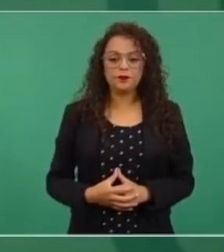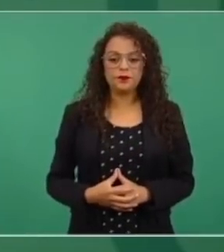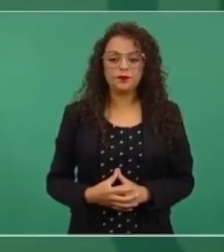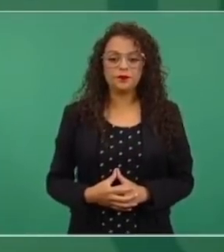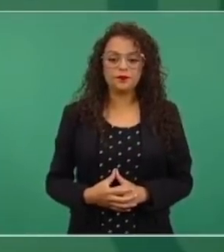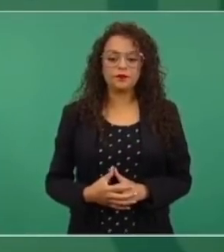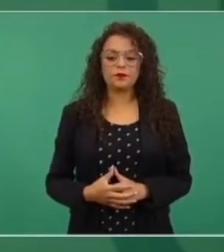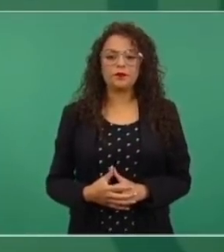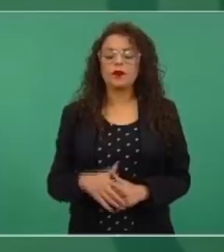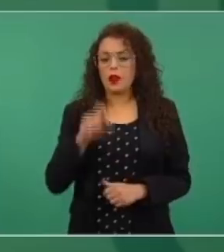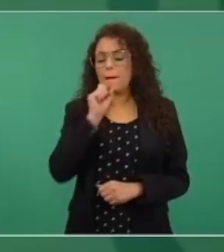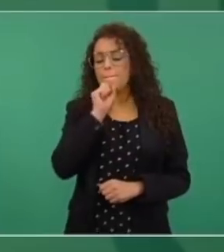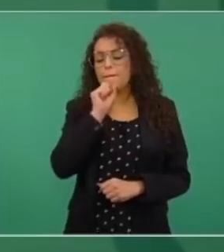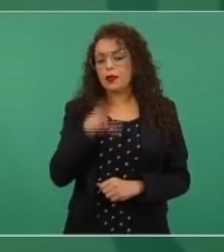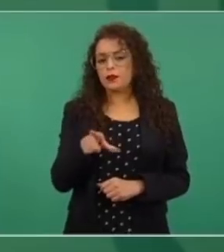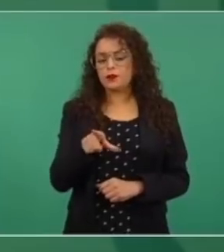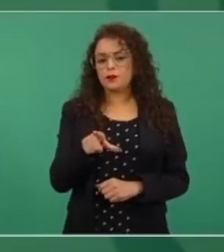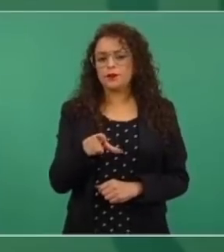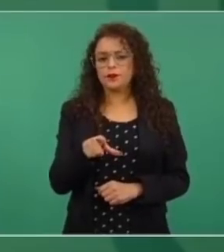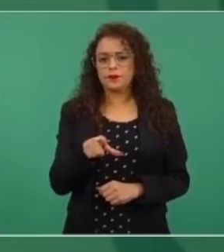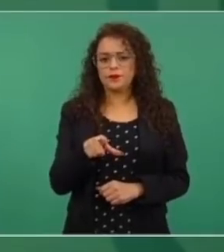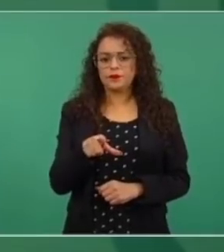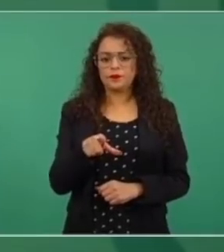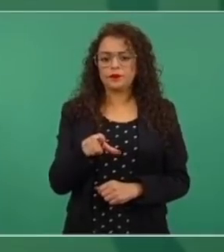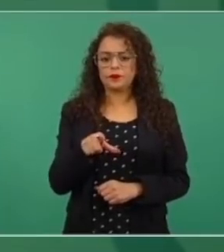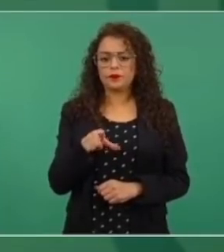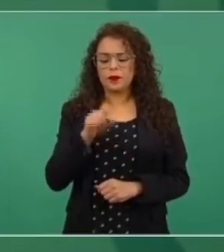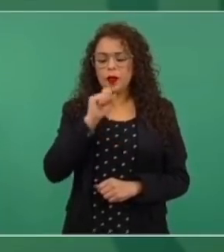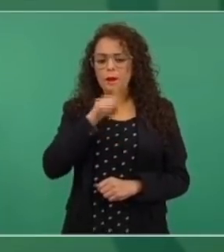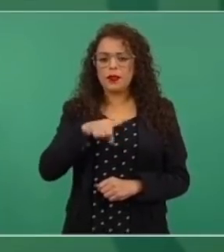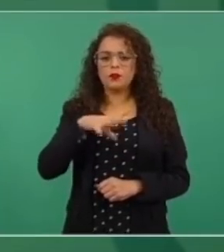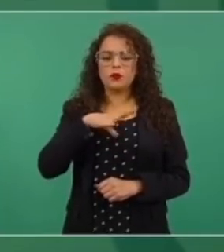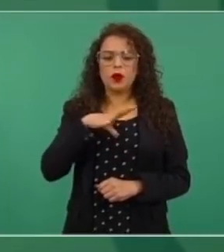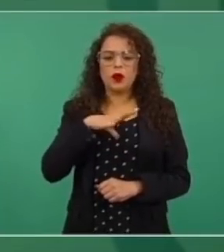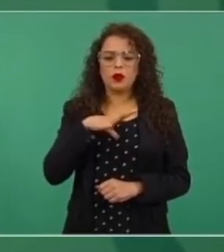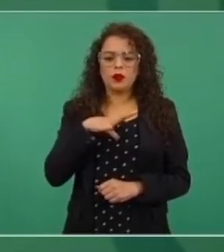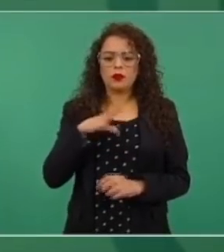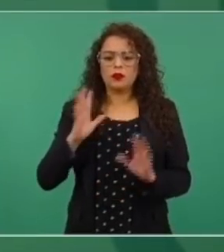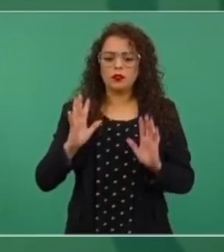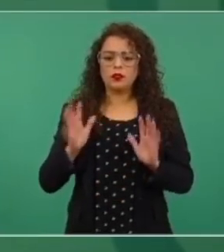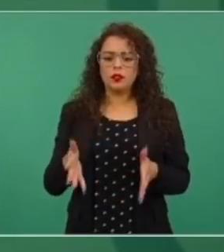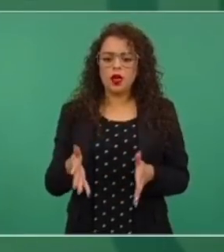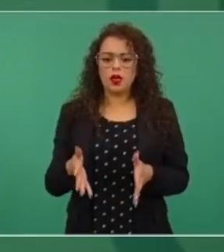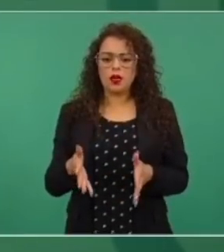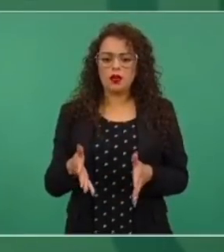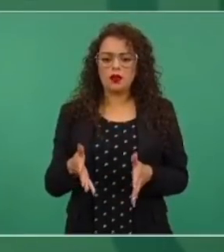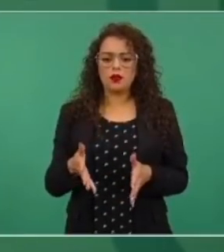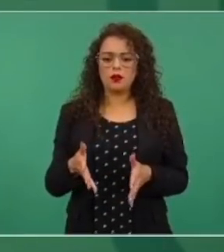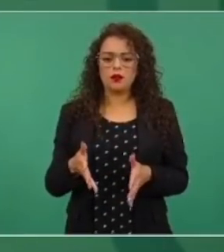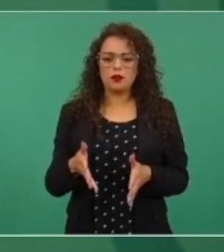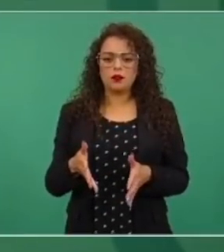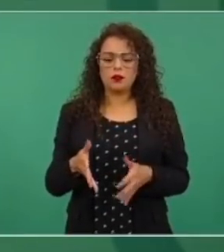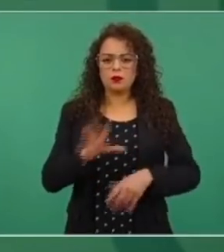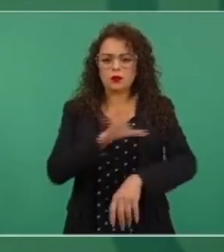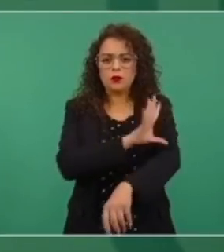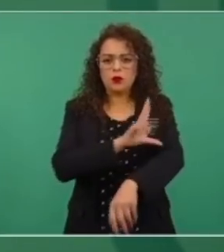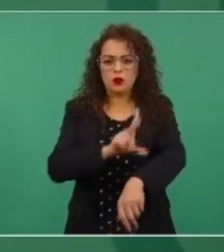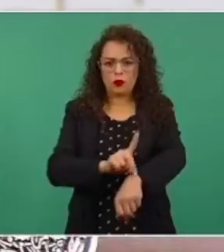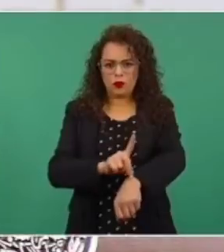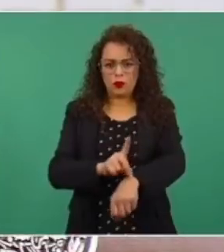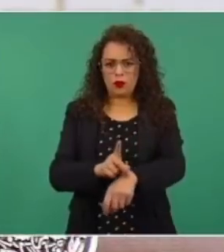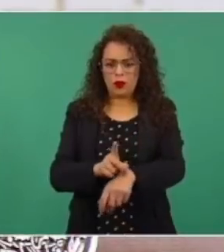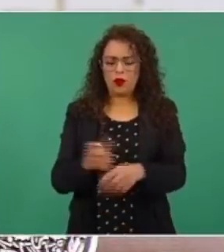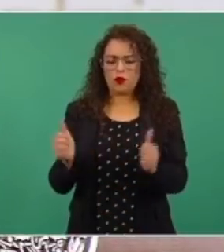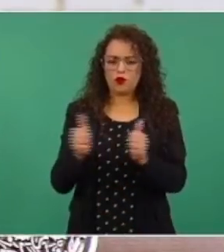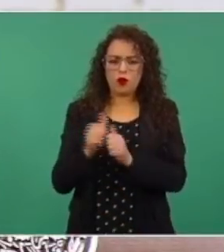Y también se está llevando a cabo un trabajo coordinado con